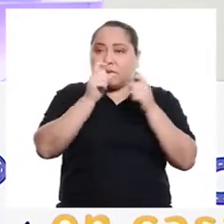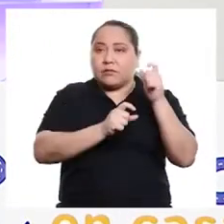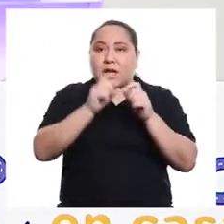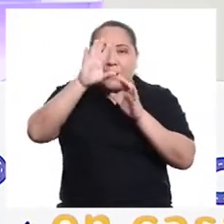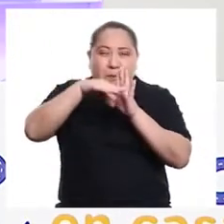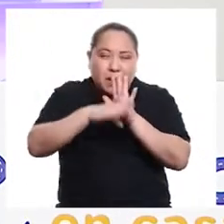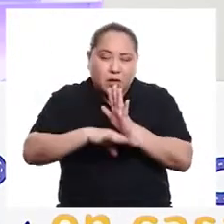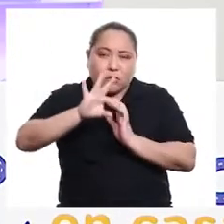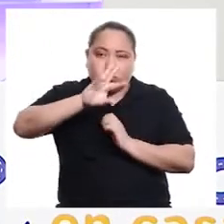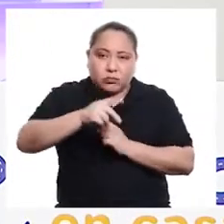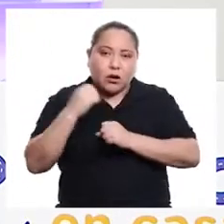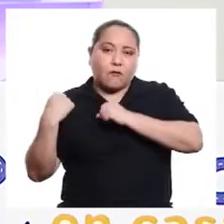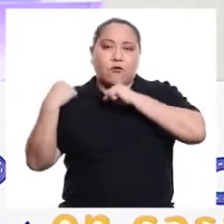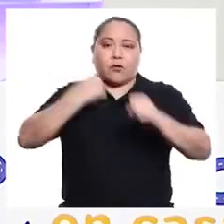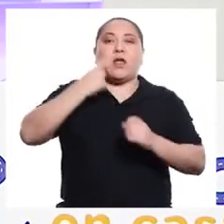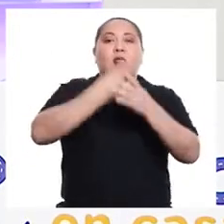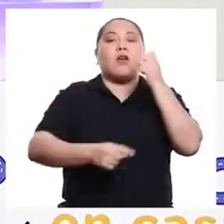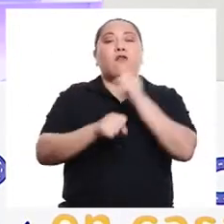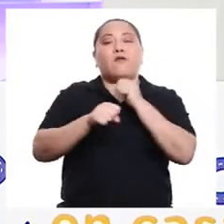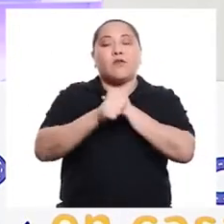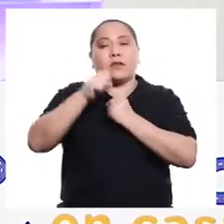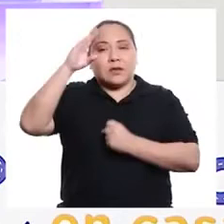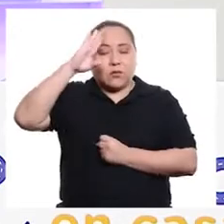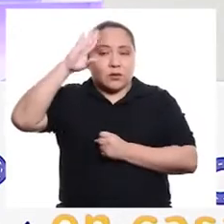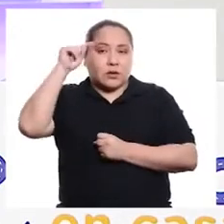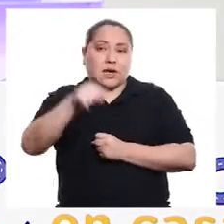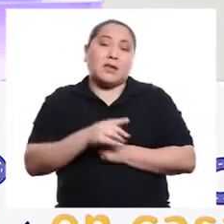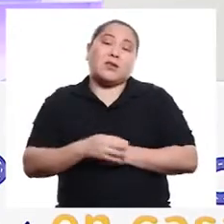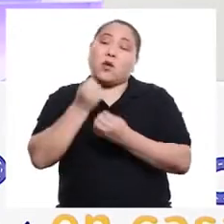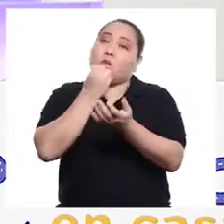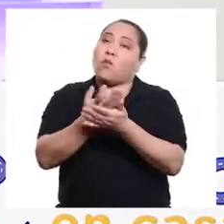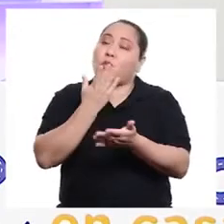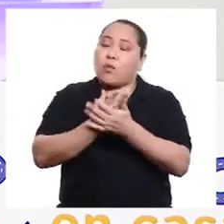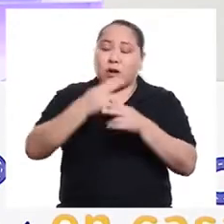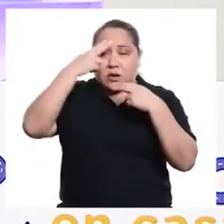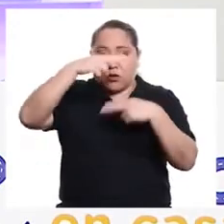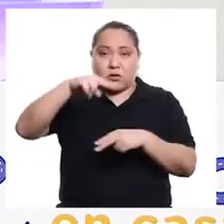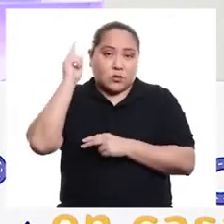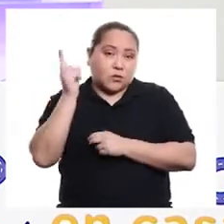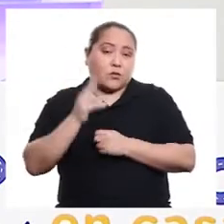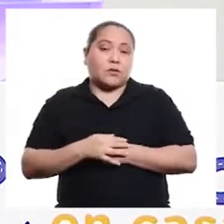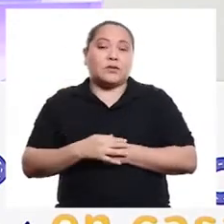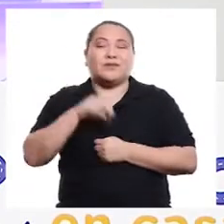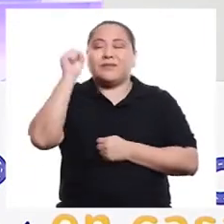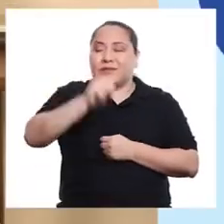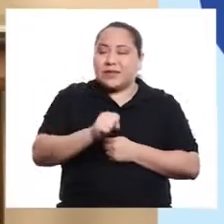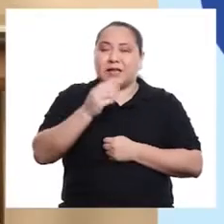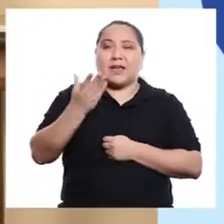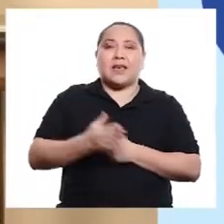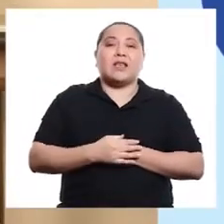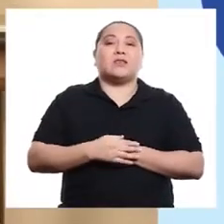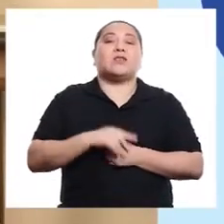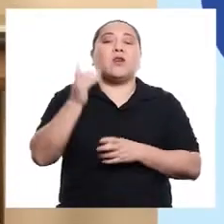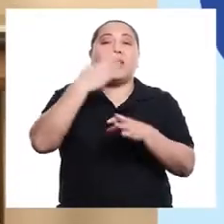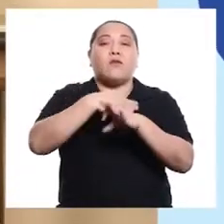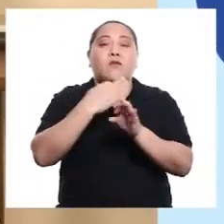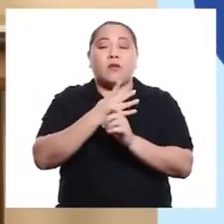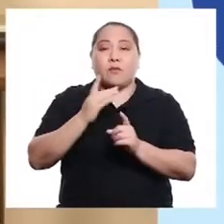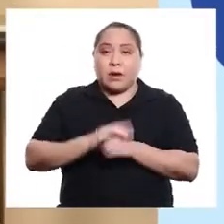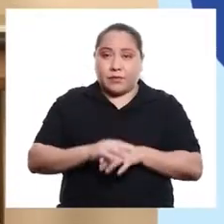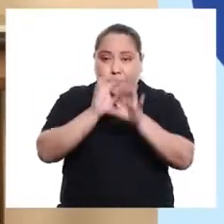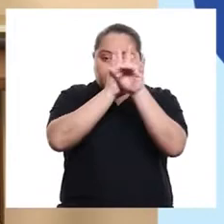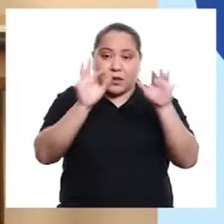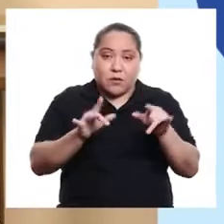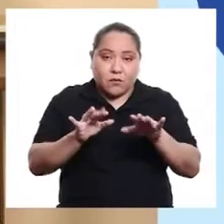de victimización y de paso fortalecer la confianza en la policía. Esta es una muy buena noticia, profesora. Cabe recordar que el